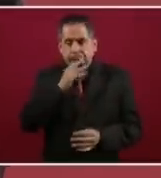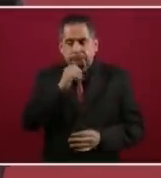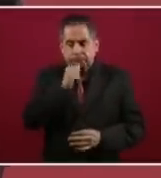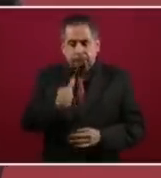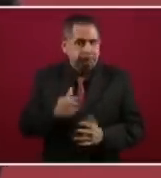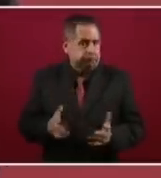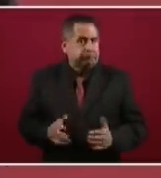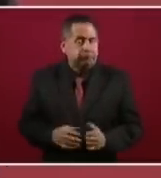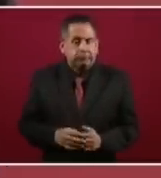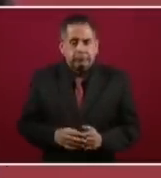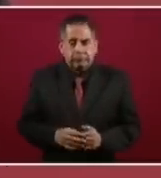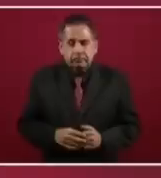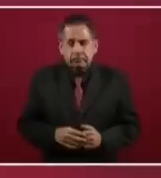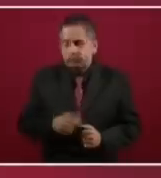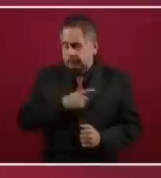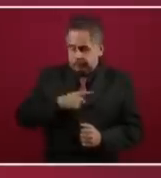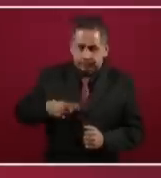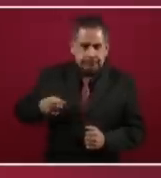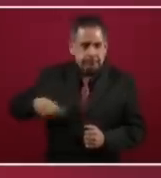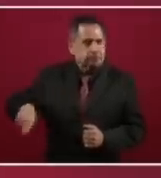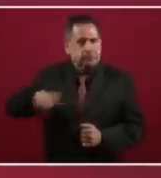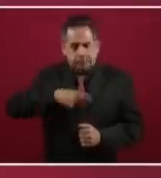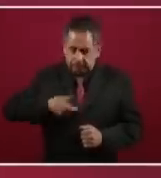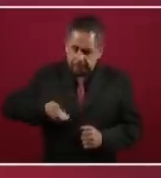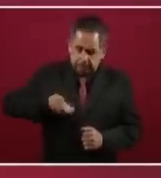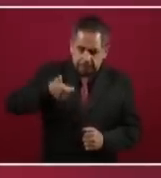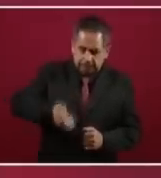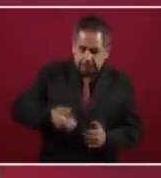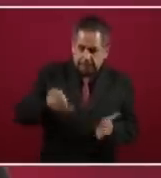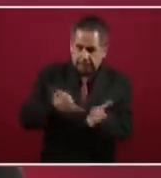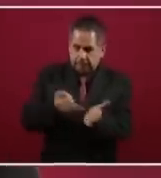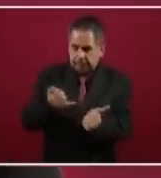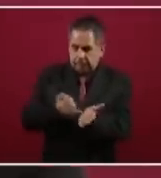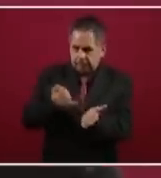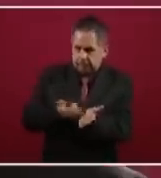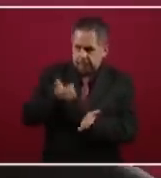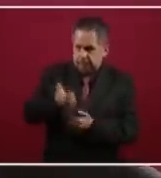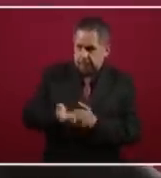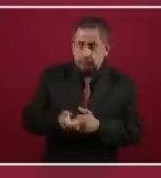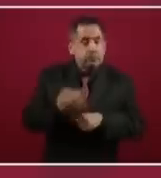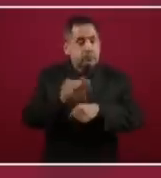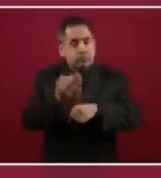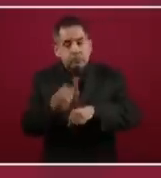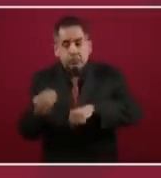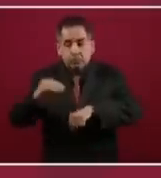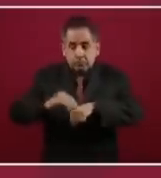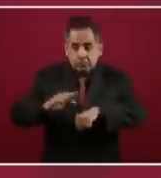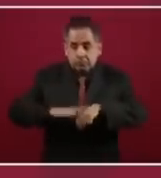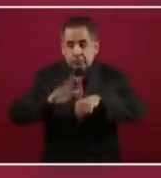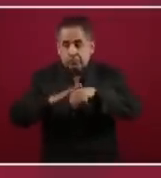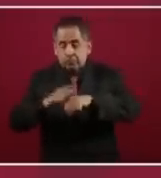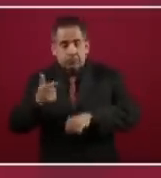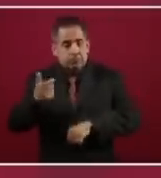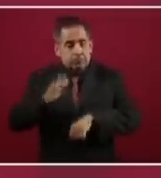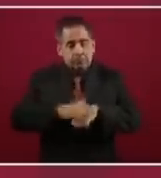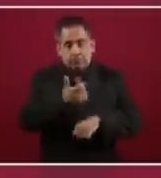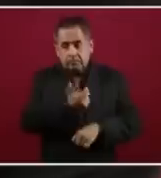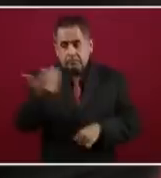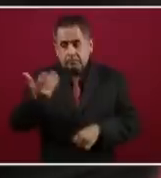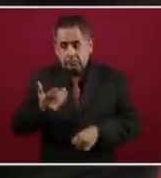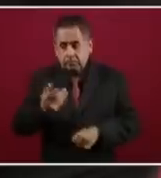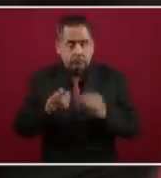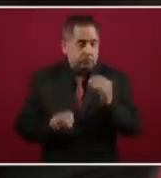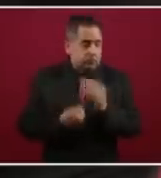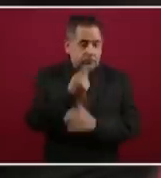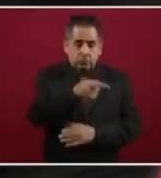de que hay que contribuir y no estamos aumentando impuestos, ni estamos creando impuestos